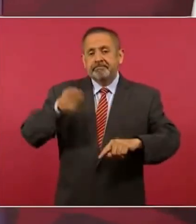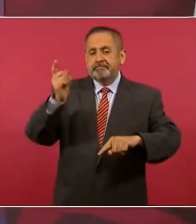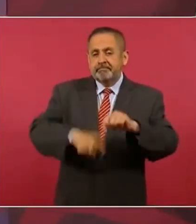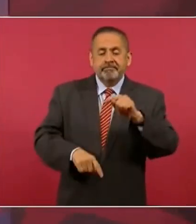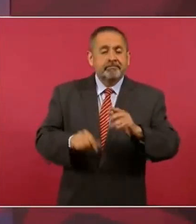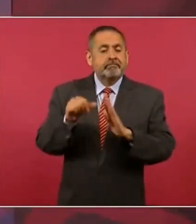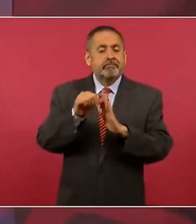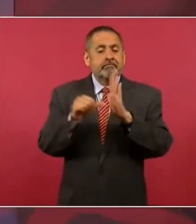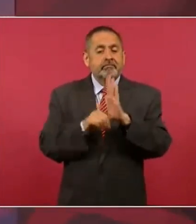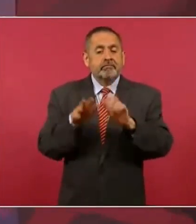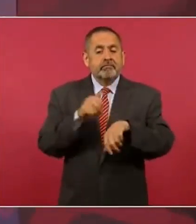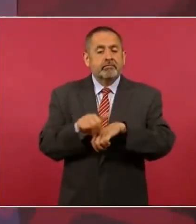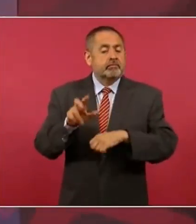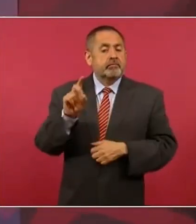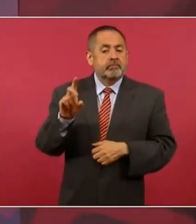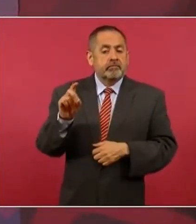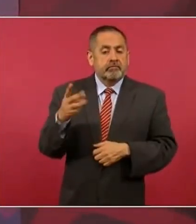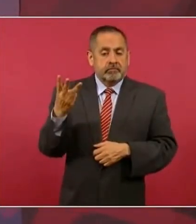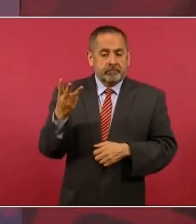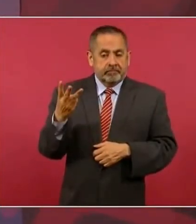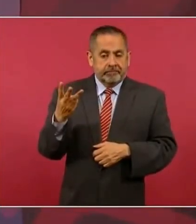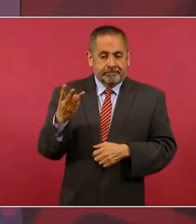33 famoso,